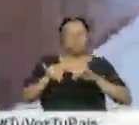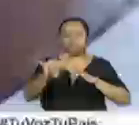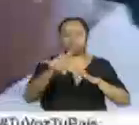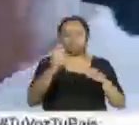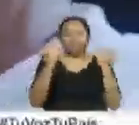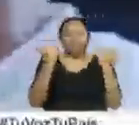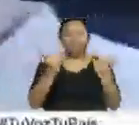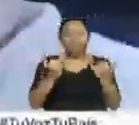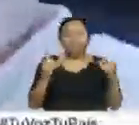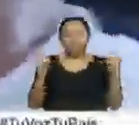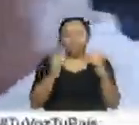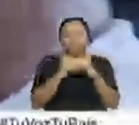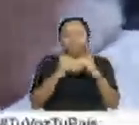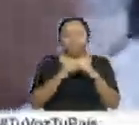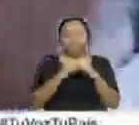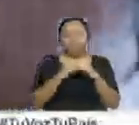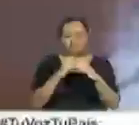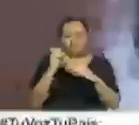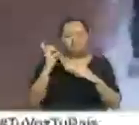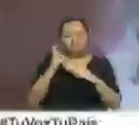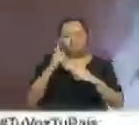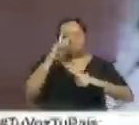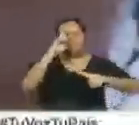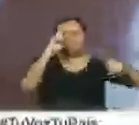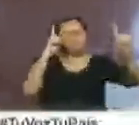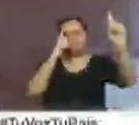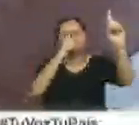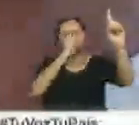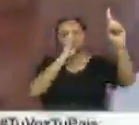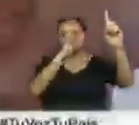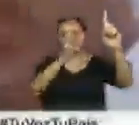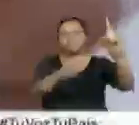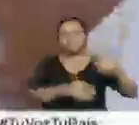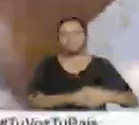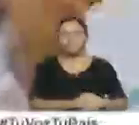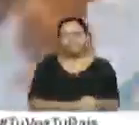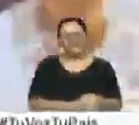hoy, más que nunca, hasta la victoria siempre, compatriotas.